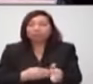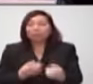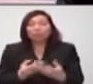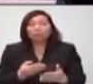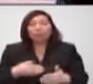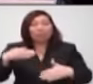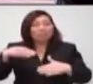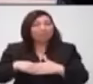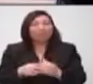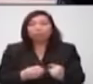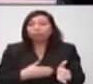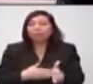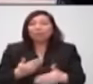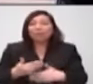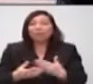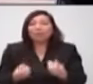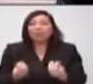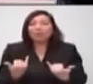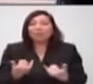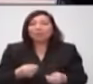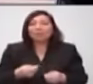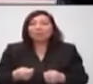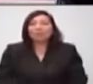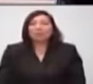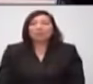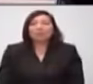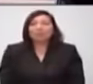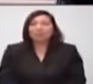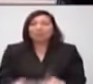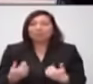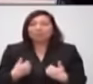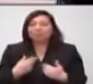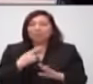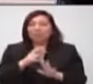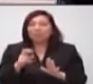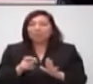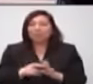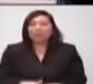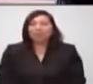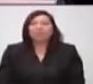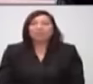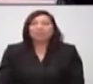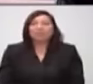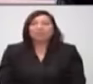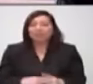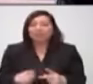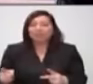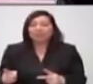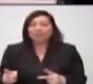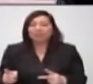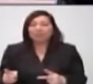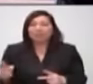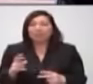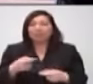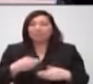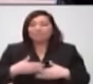vía expresa prácticamente se generan acá por este movimiento, pero sin embargo acá tenemos una proyección de salir hacia República Panamá,